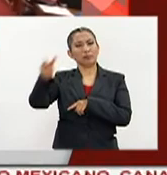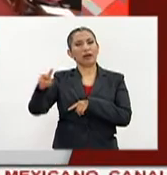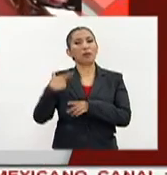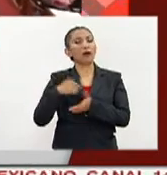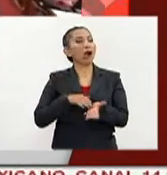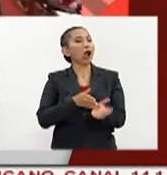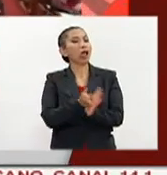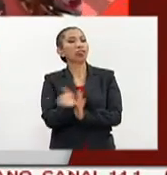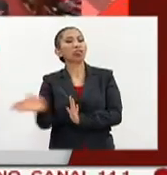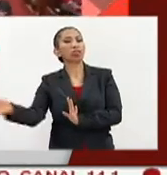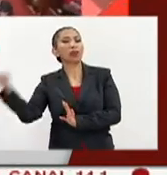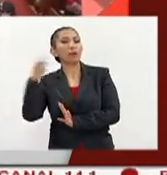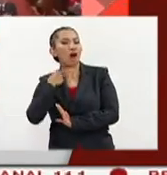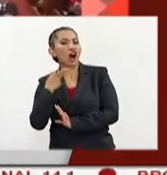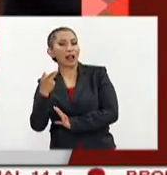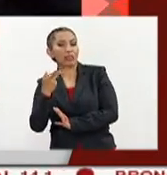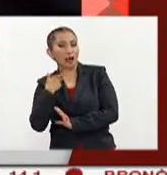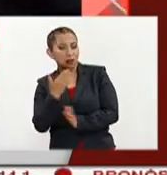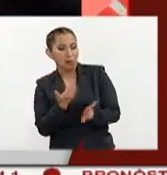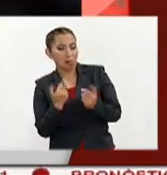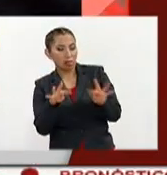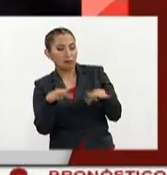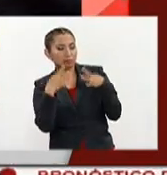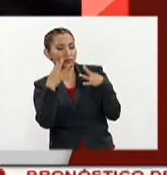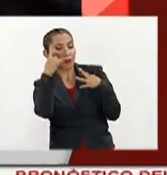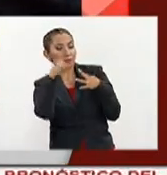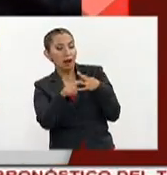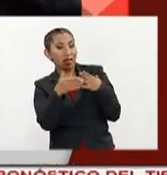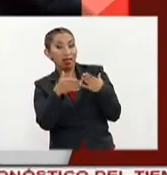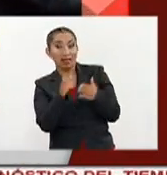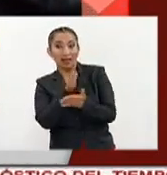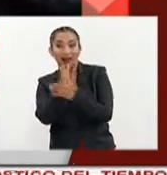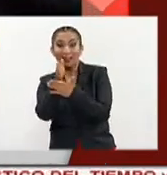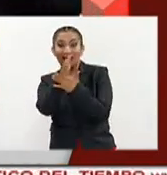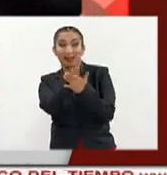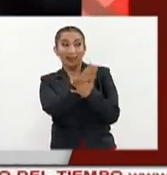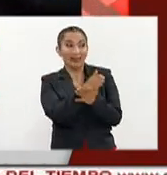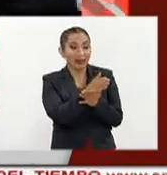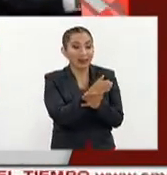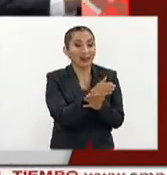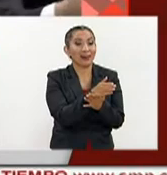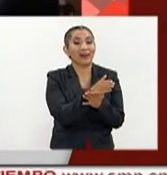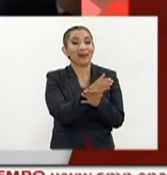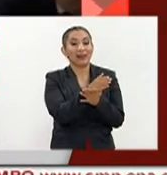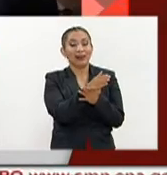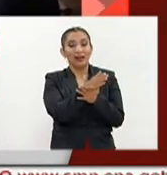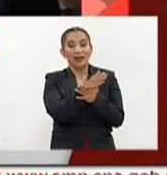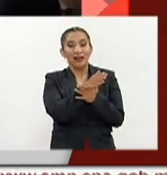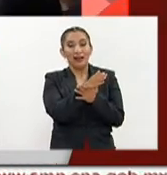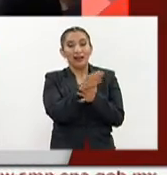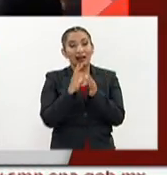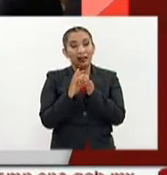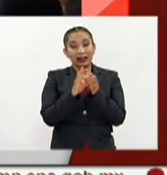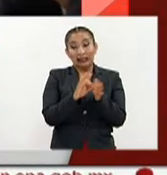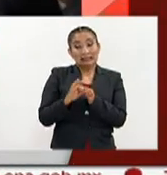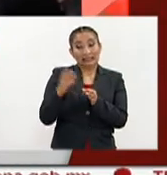tintes políticos a manera de tratar de abrir espacios para pues la corriente